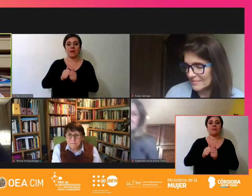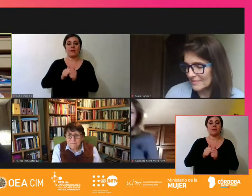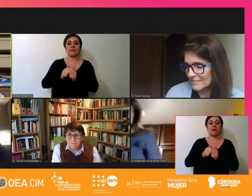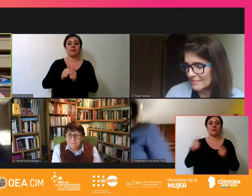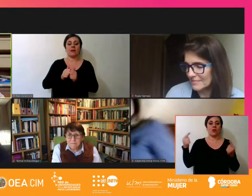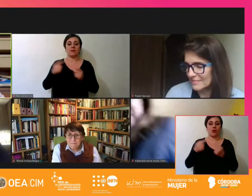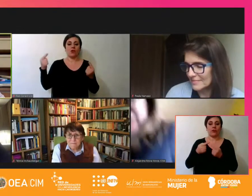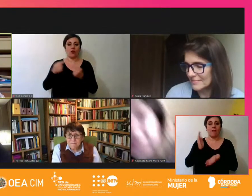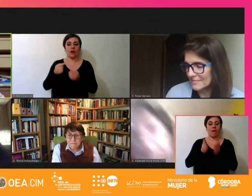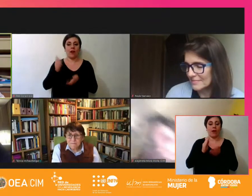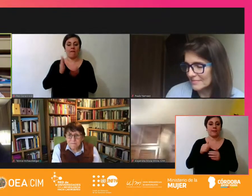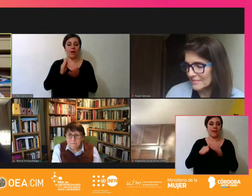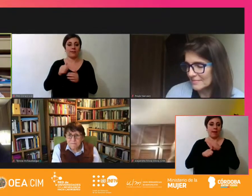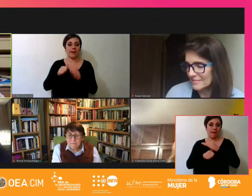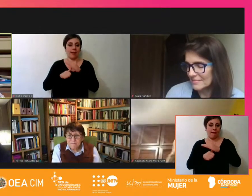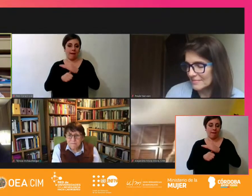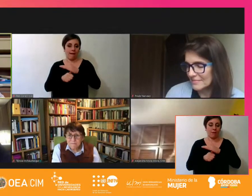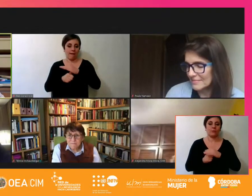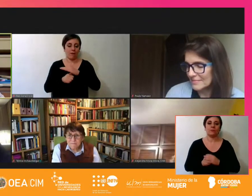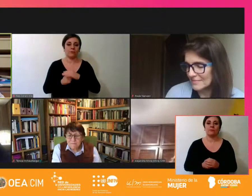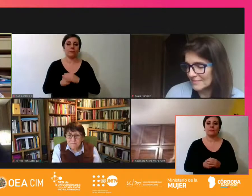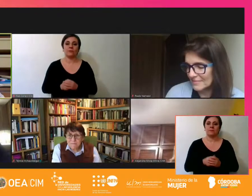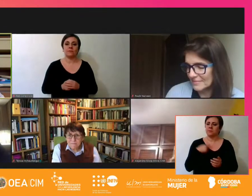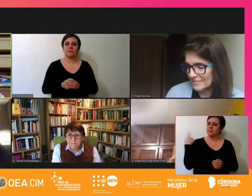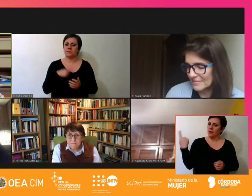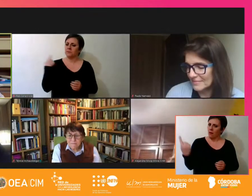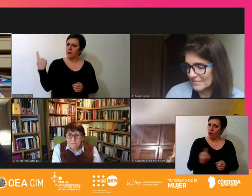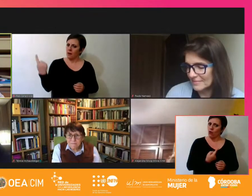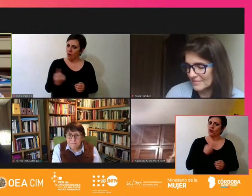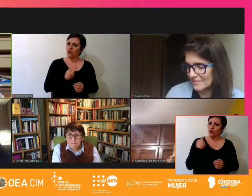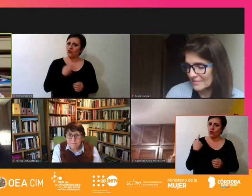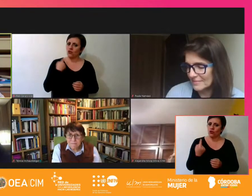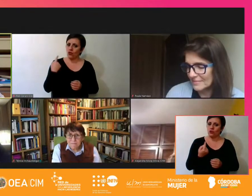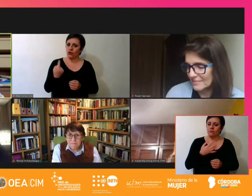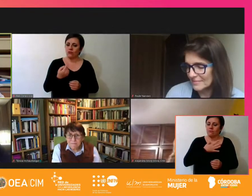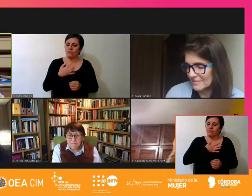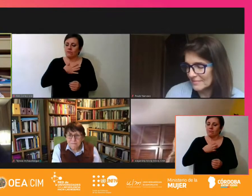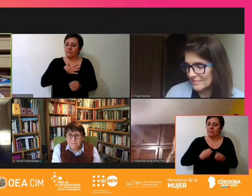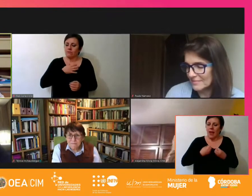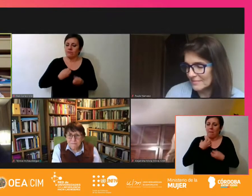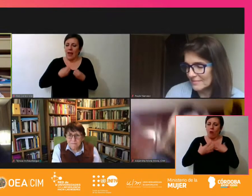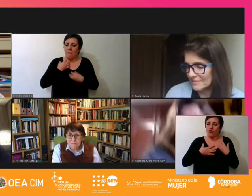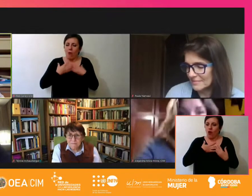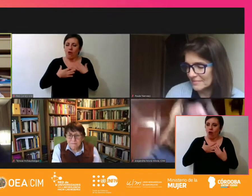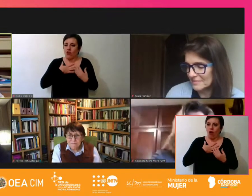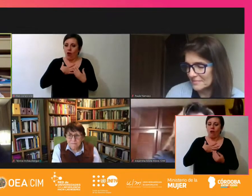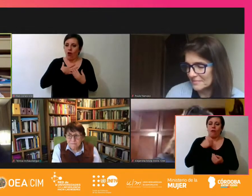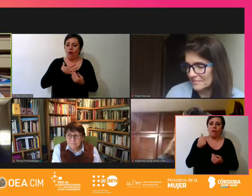género. Indudablemente para nosotros es muy emocionante participar